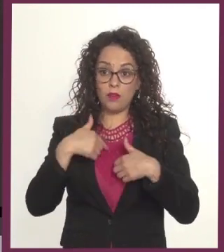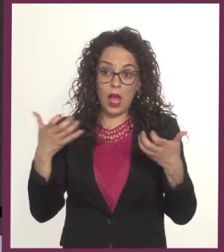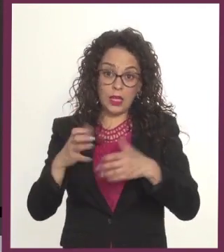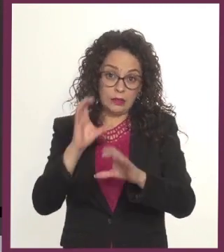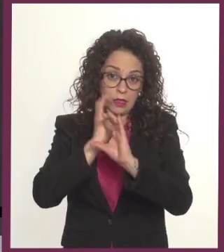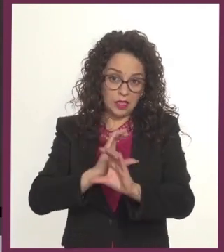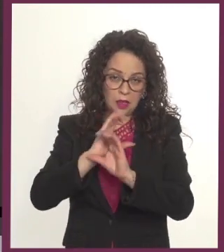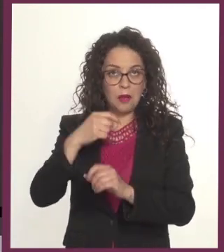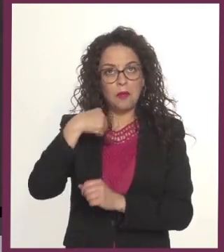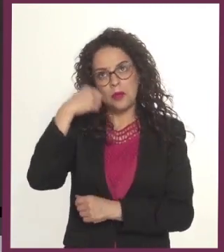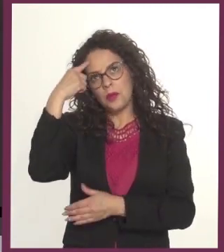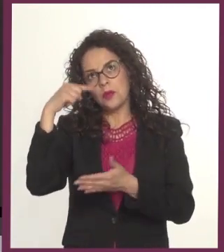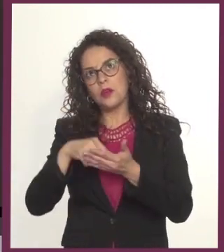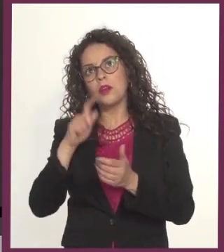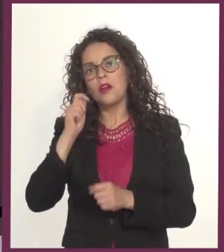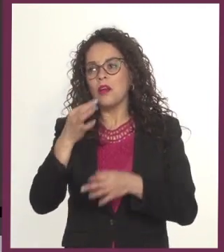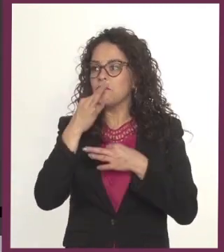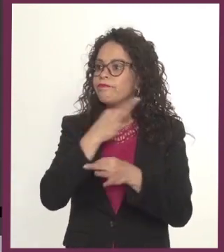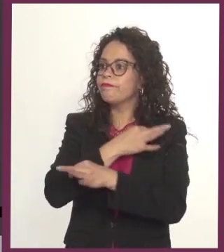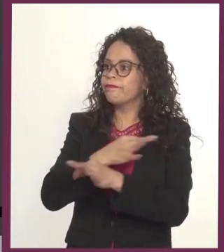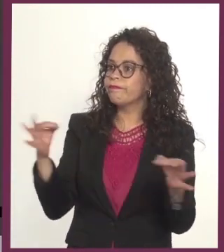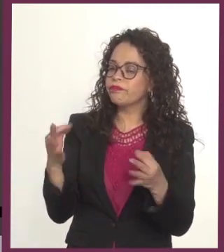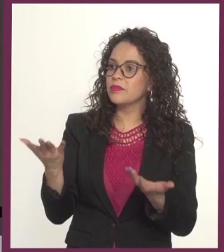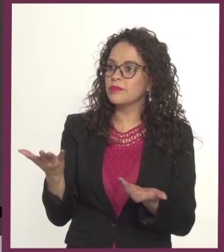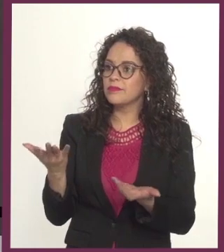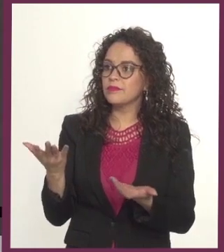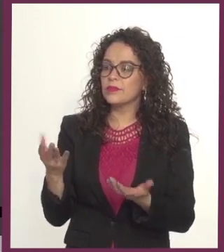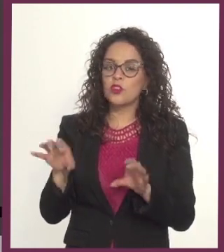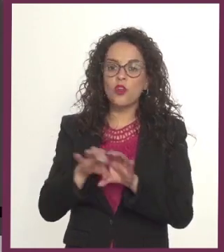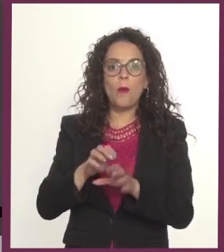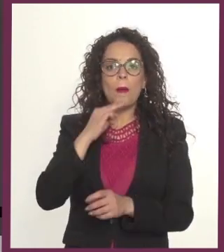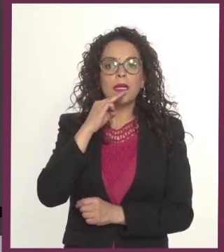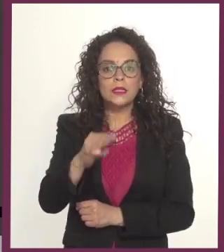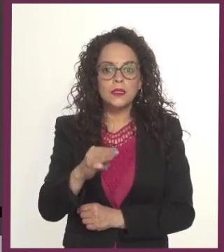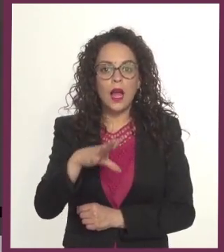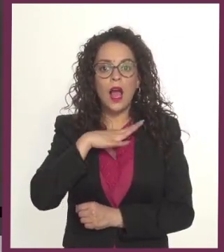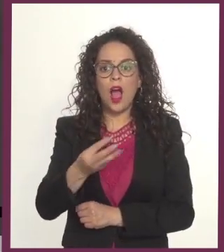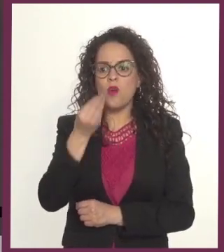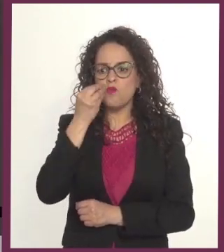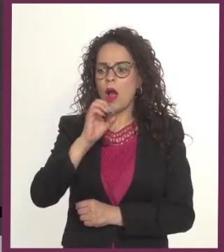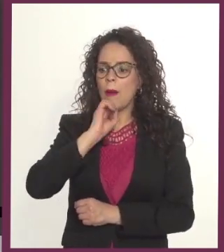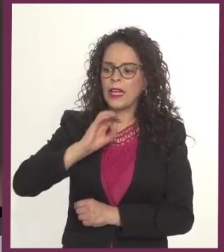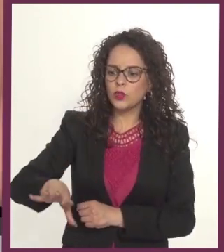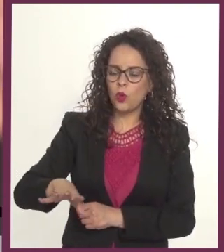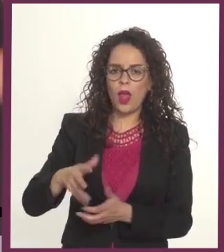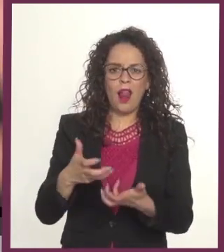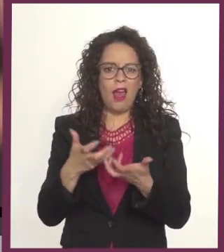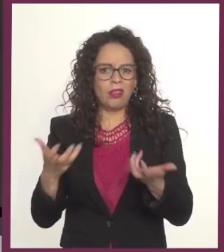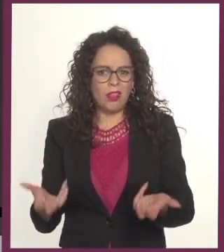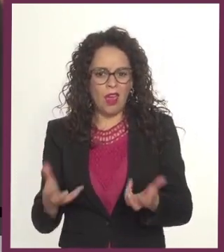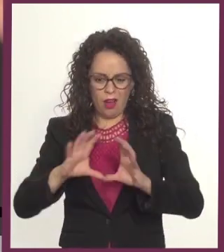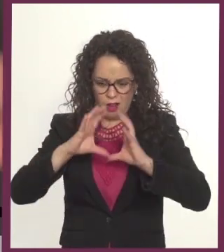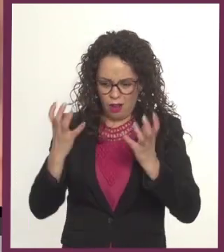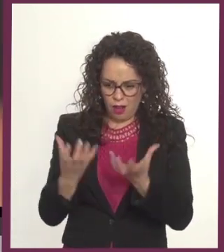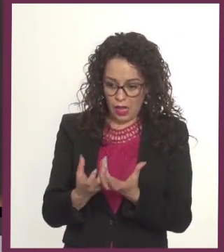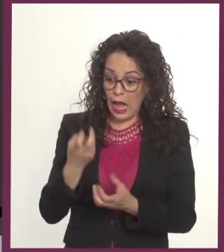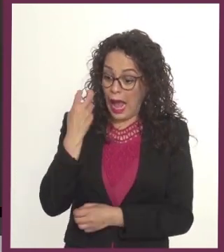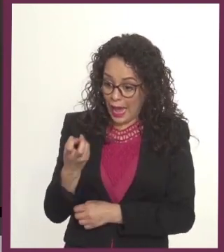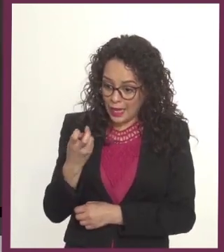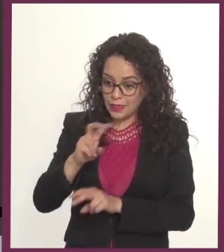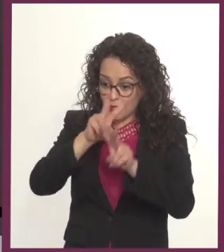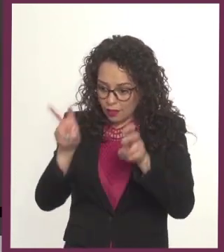canción pensando en que quiero transmitir un mensaje. Quiero decir que hay demasiada basura en la tierra. Voy a hacer una canción sobre